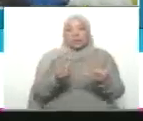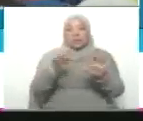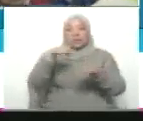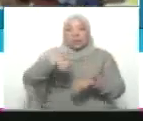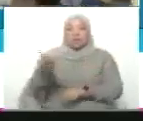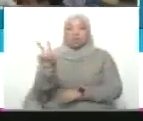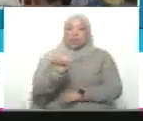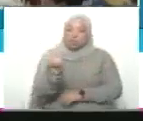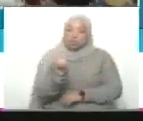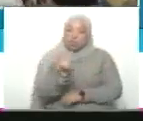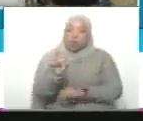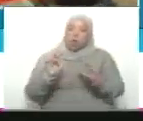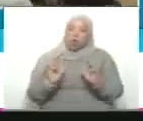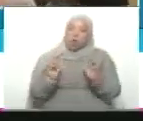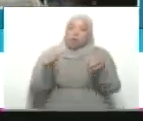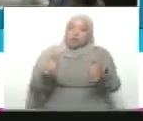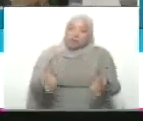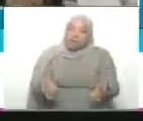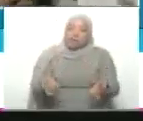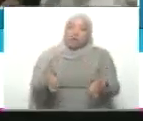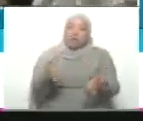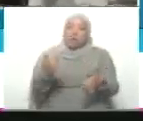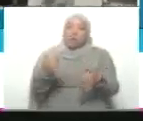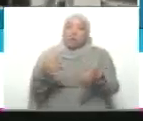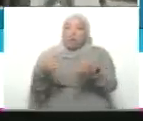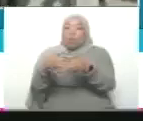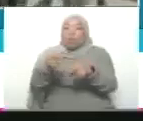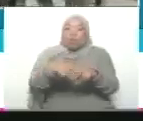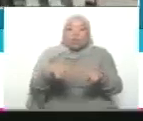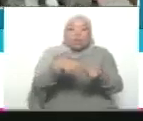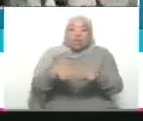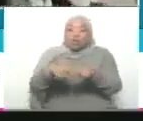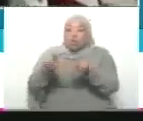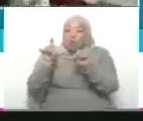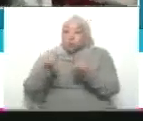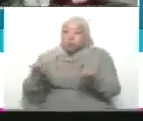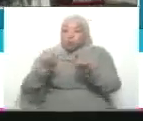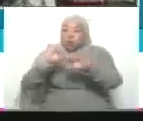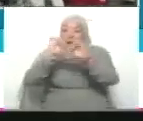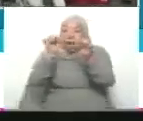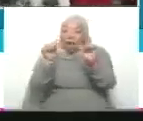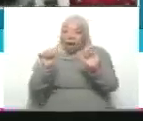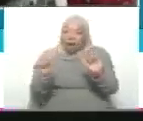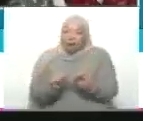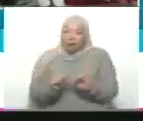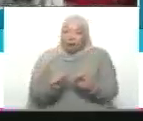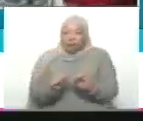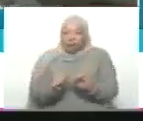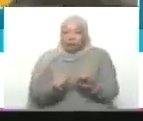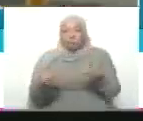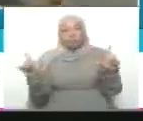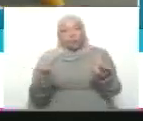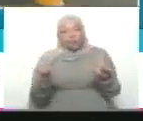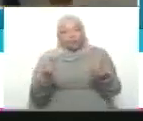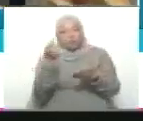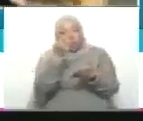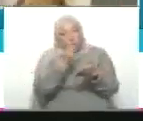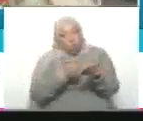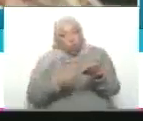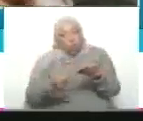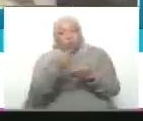y dimos inicio al semillero de las artes visuales que lleva, en el caso del estado de Aragua,